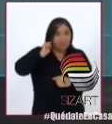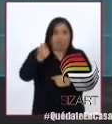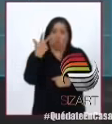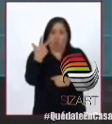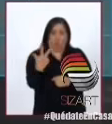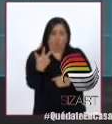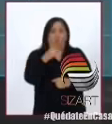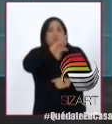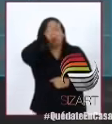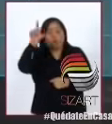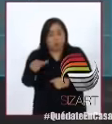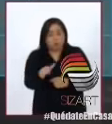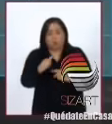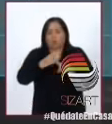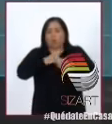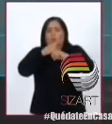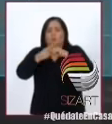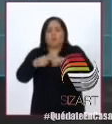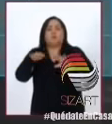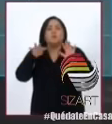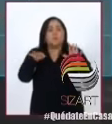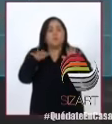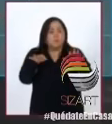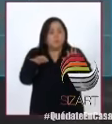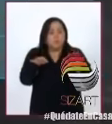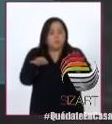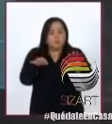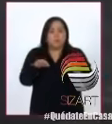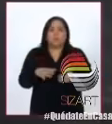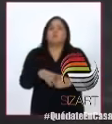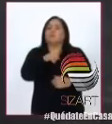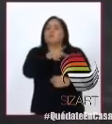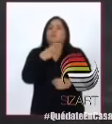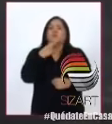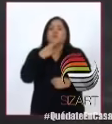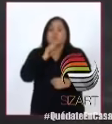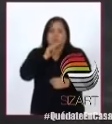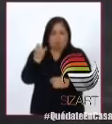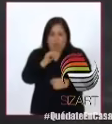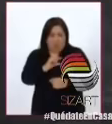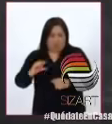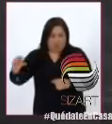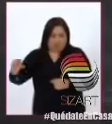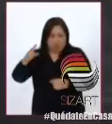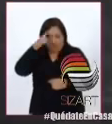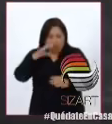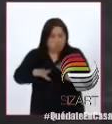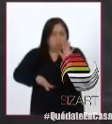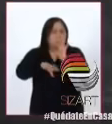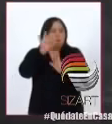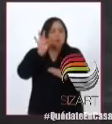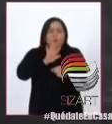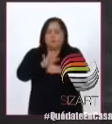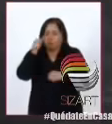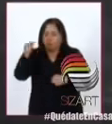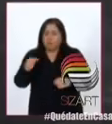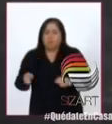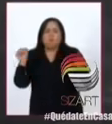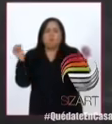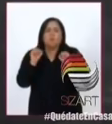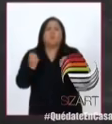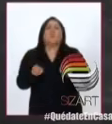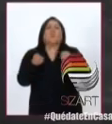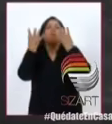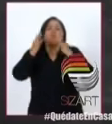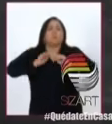8 y después multiplicar por 19. ¿Usarías este procedimiento para encontrar el número de metros que corrió